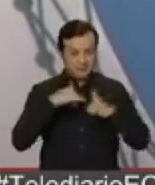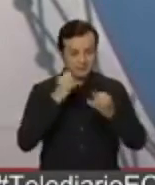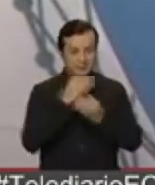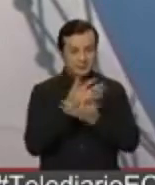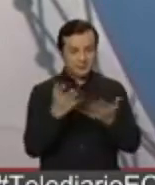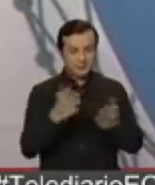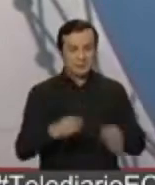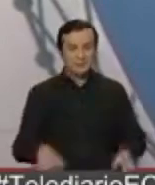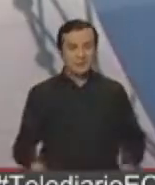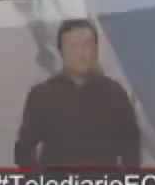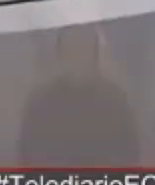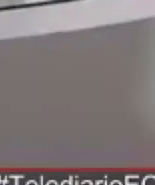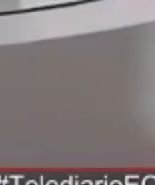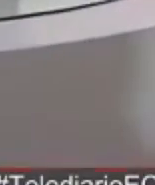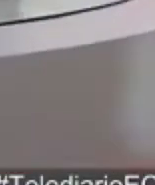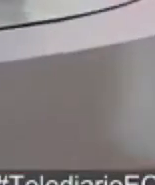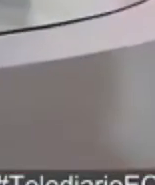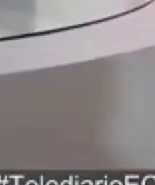en vez